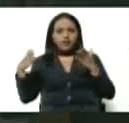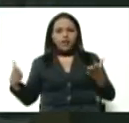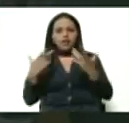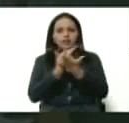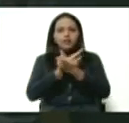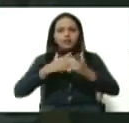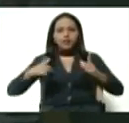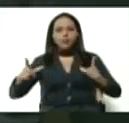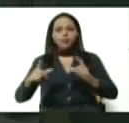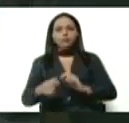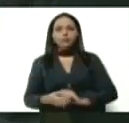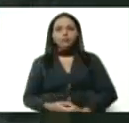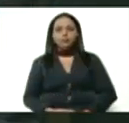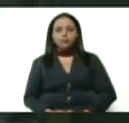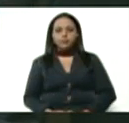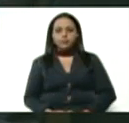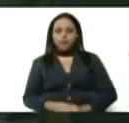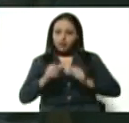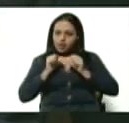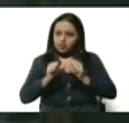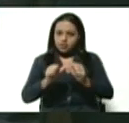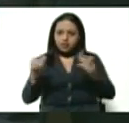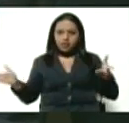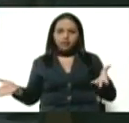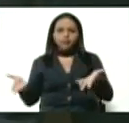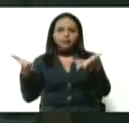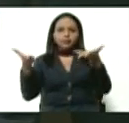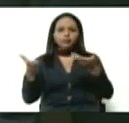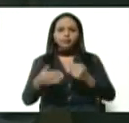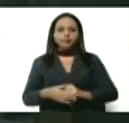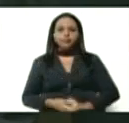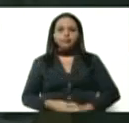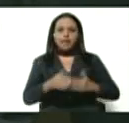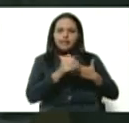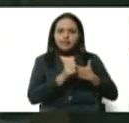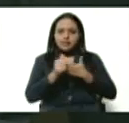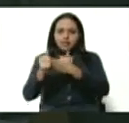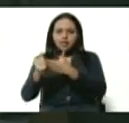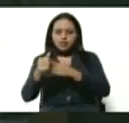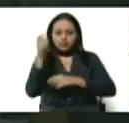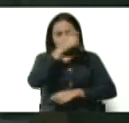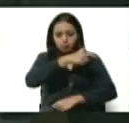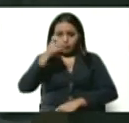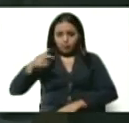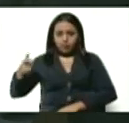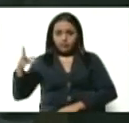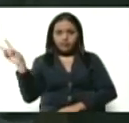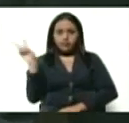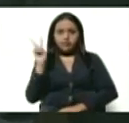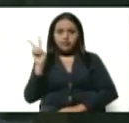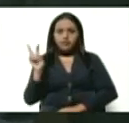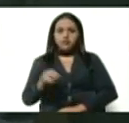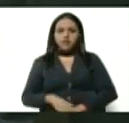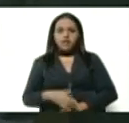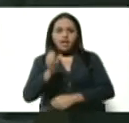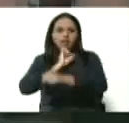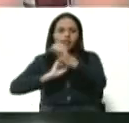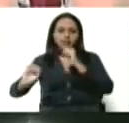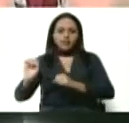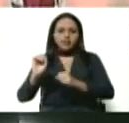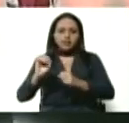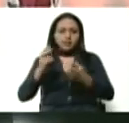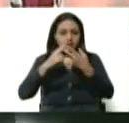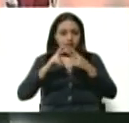libertador sigue vigente, guiando al pueblo venezolano en su defensa de la patria.